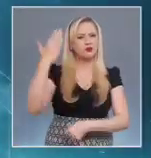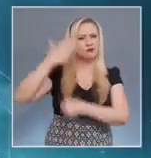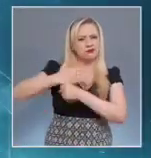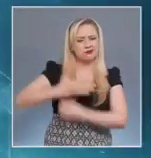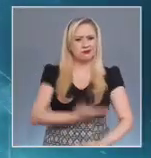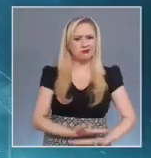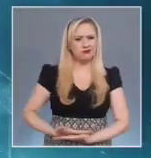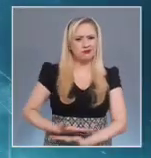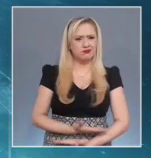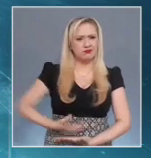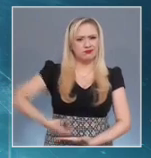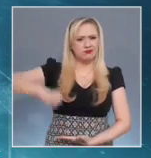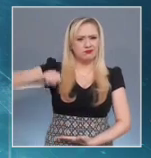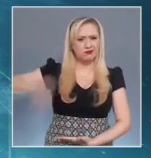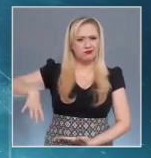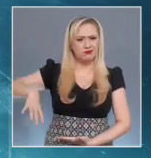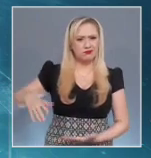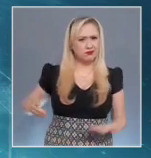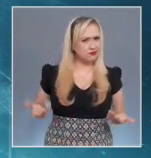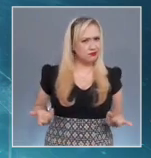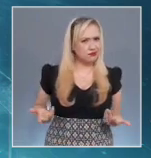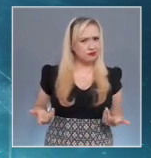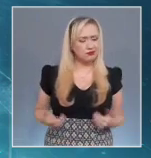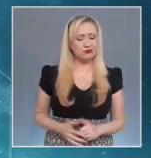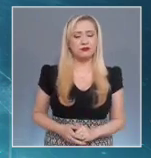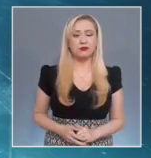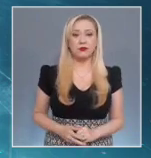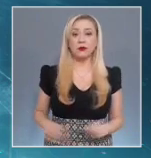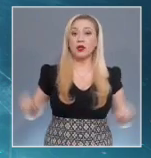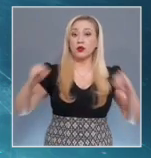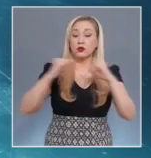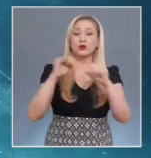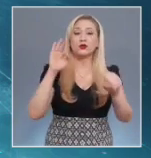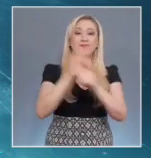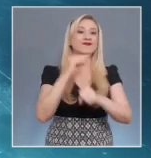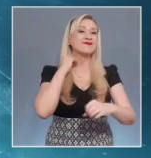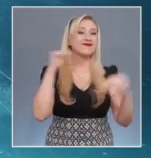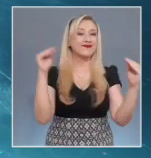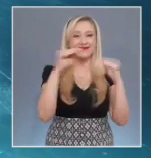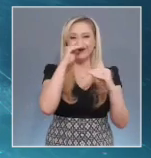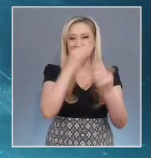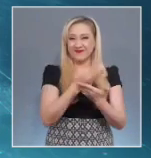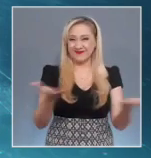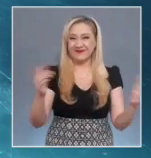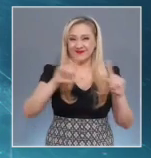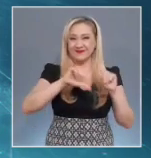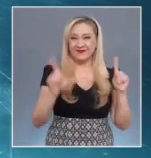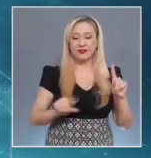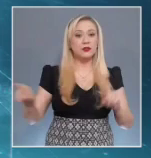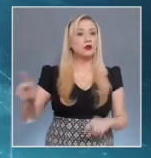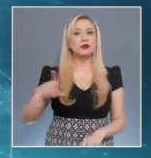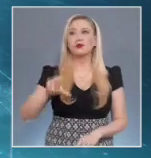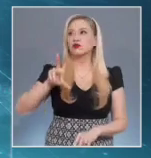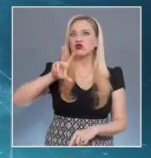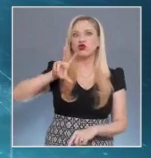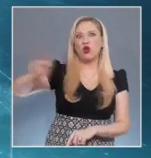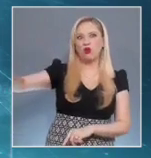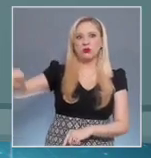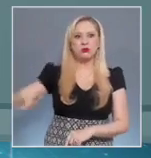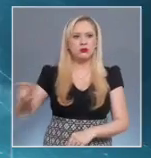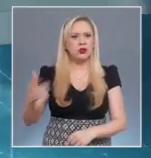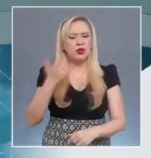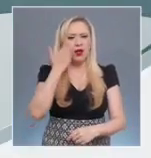Niegan a la Defensoría Pública Federal asesorar a la jueza Angélica Sánchez Hernández, acusada de tráfico de